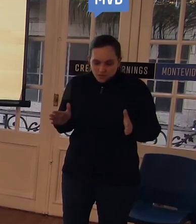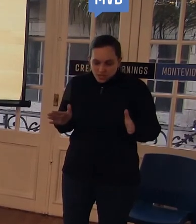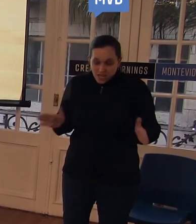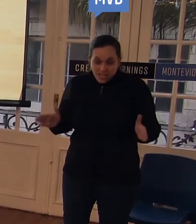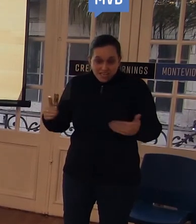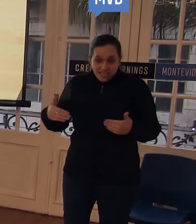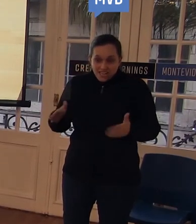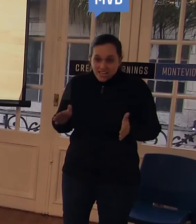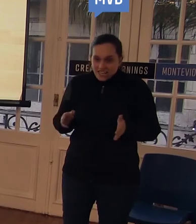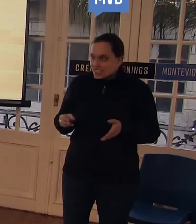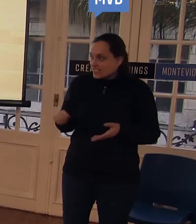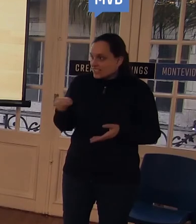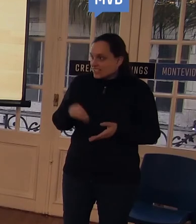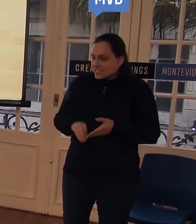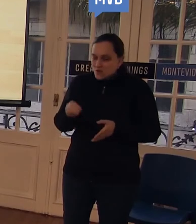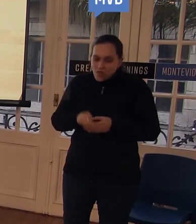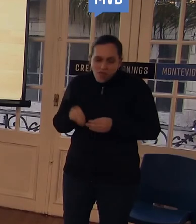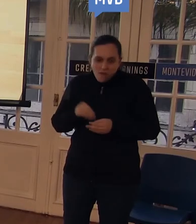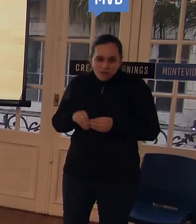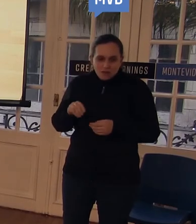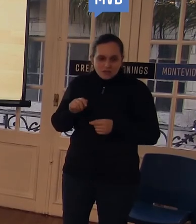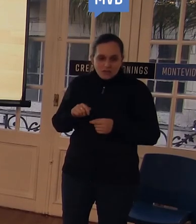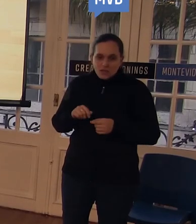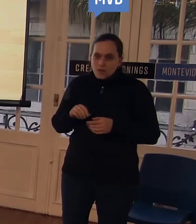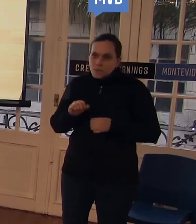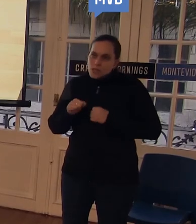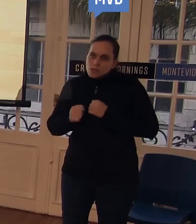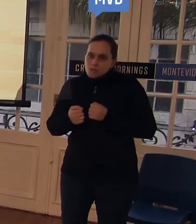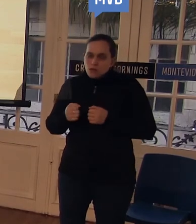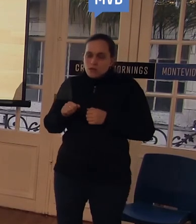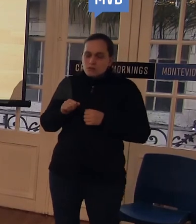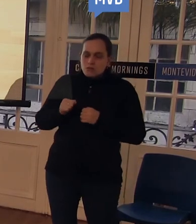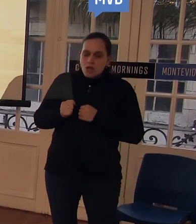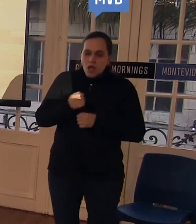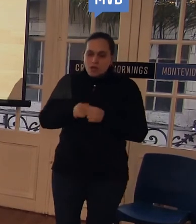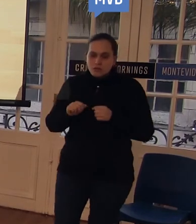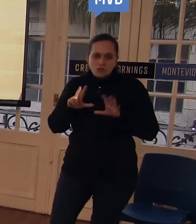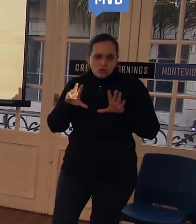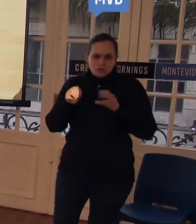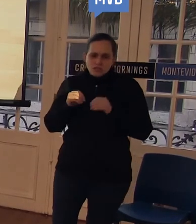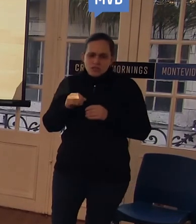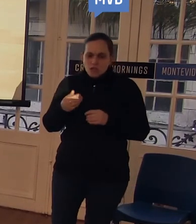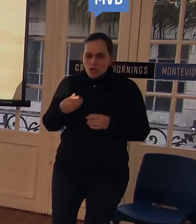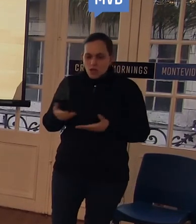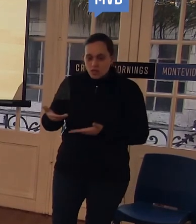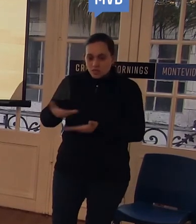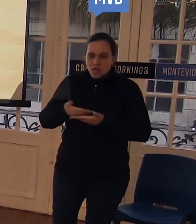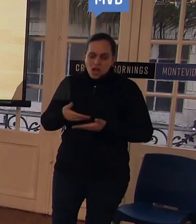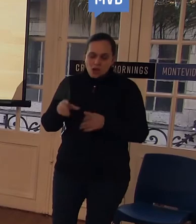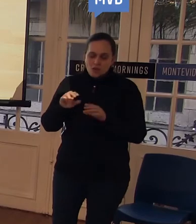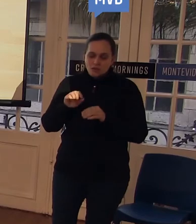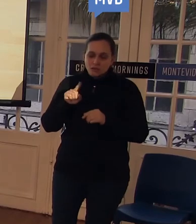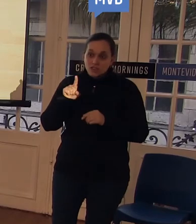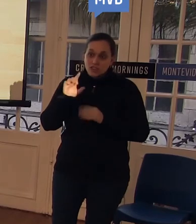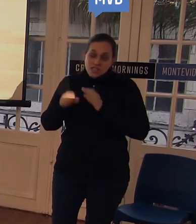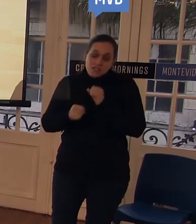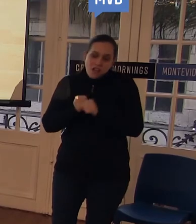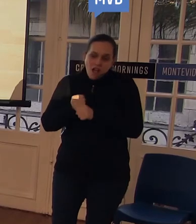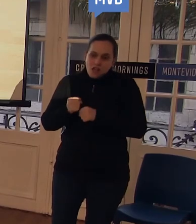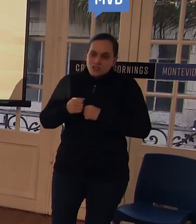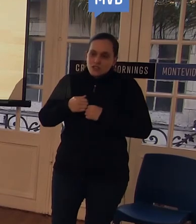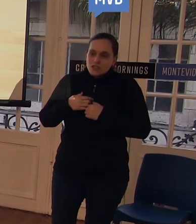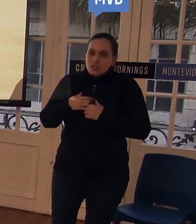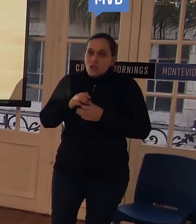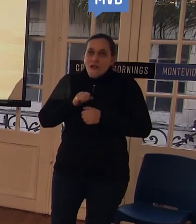carandache. Una caja de carandache de 80, ¿no saben lo que es? Me la regalaron con 10 años y para mí fue el sumum, el